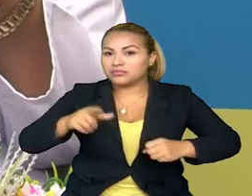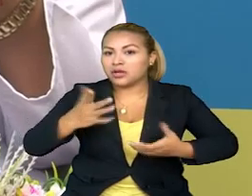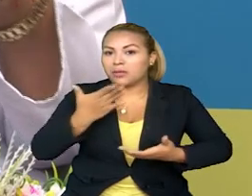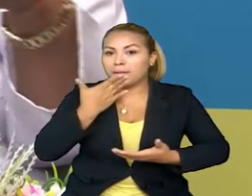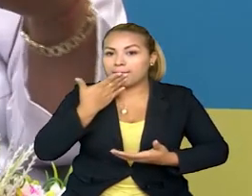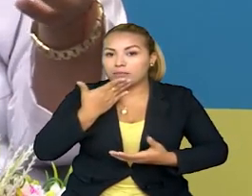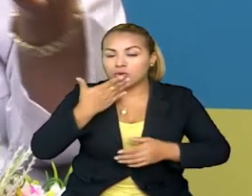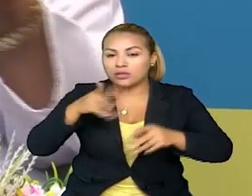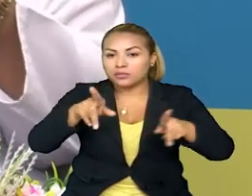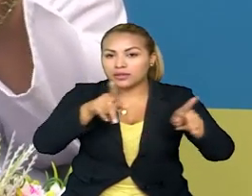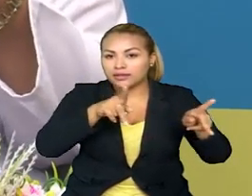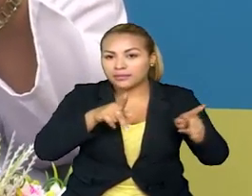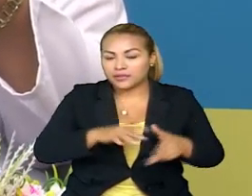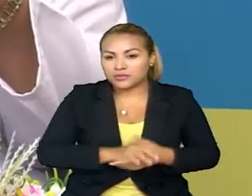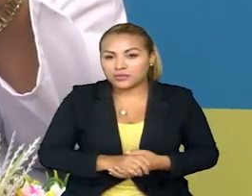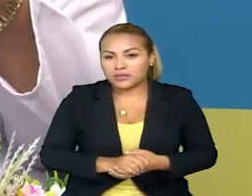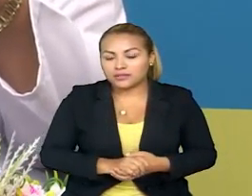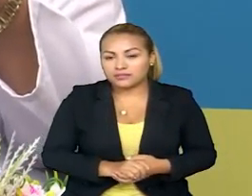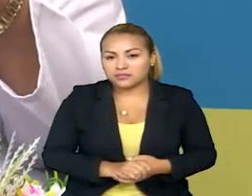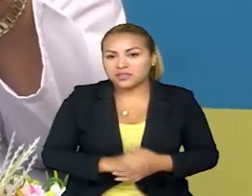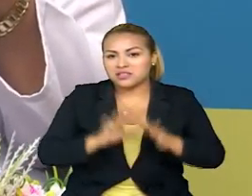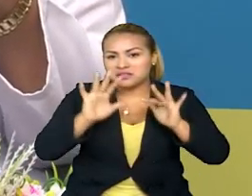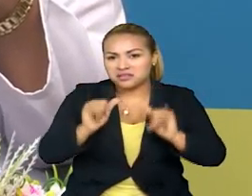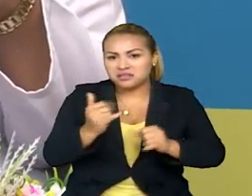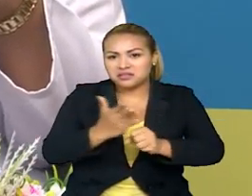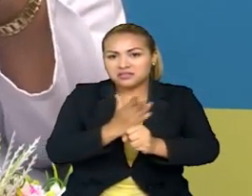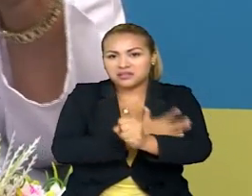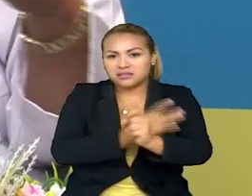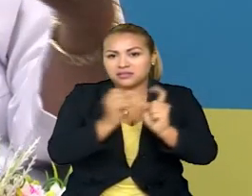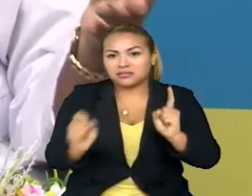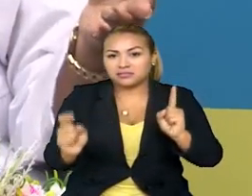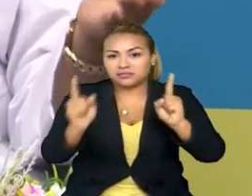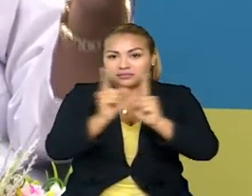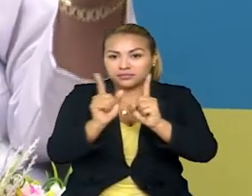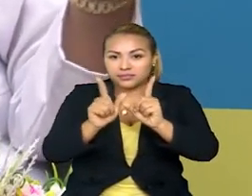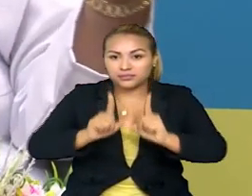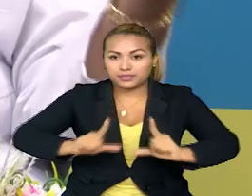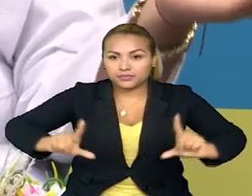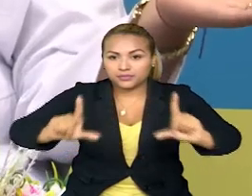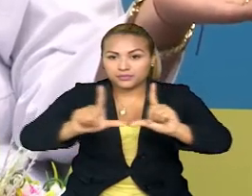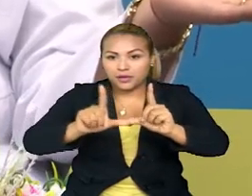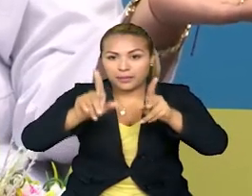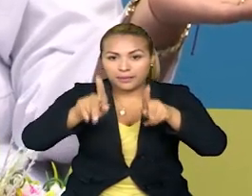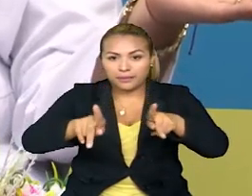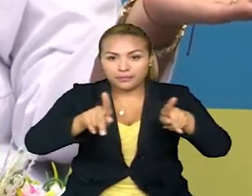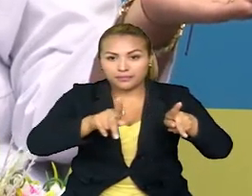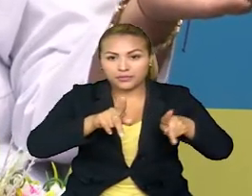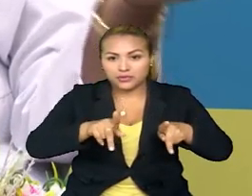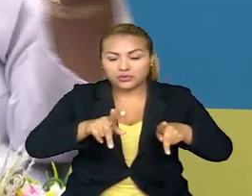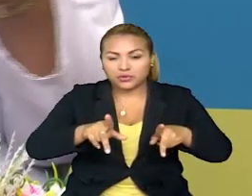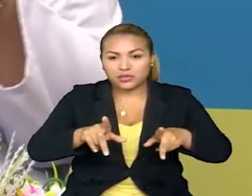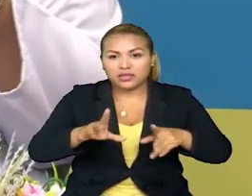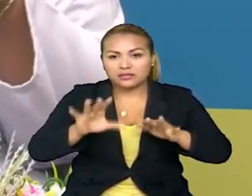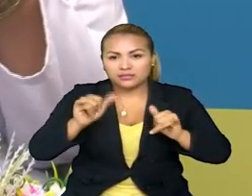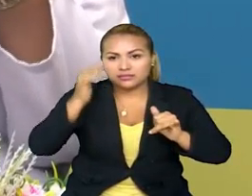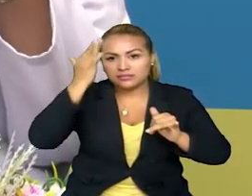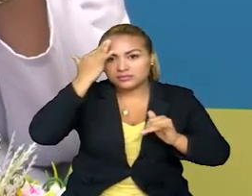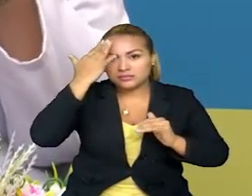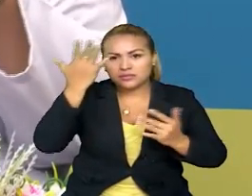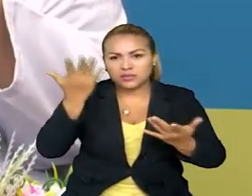personas como no hemos encontrado lugares donde las personas consumen agua de pozo artesanal y porque no se